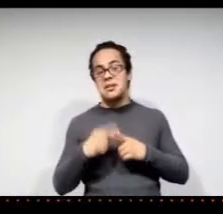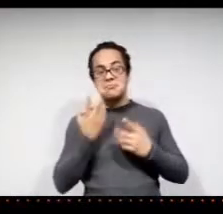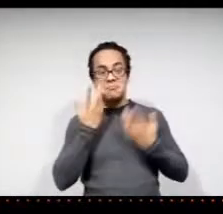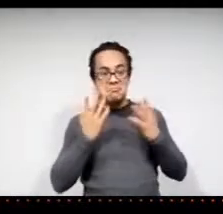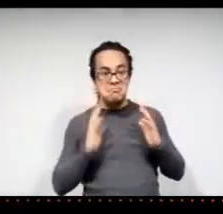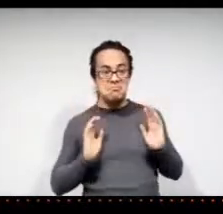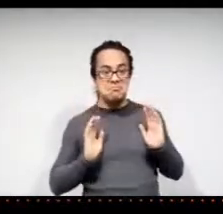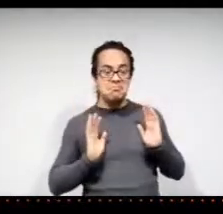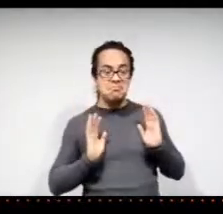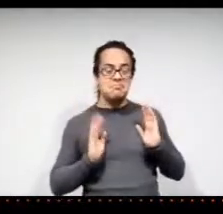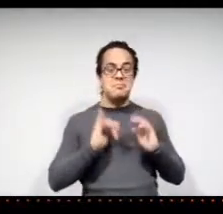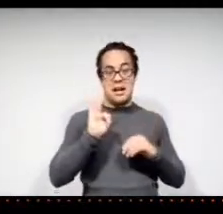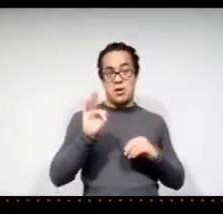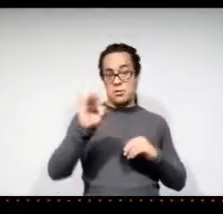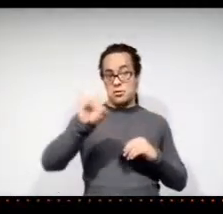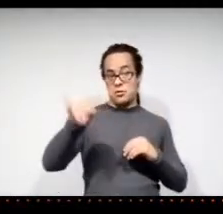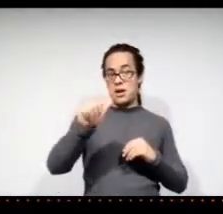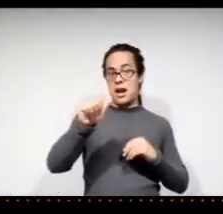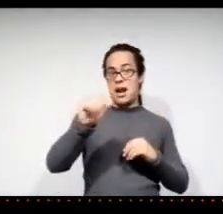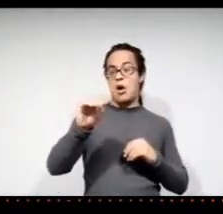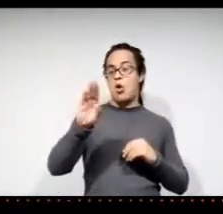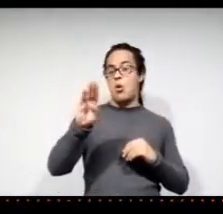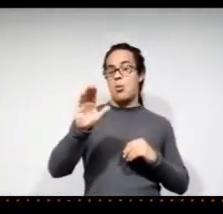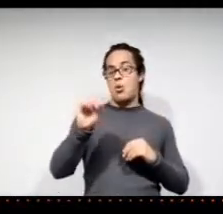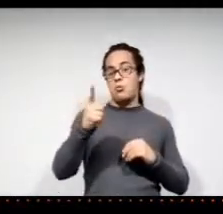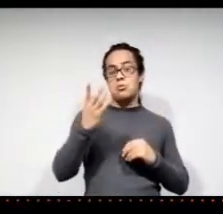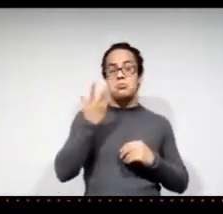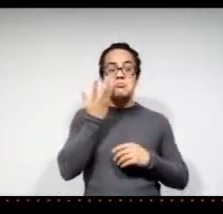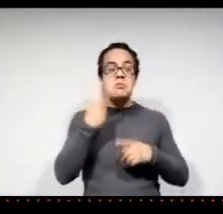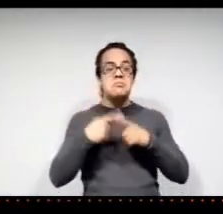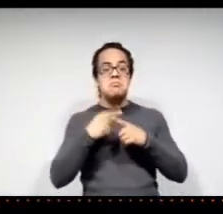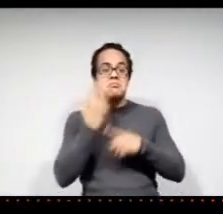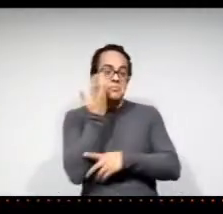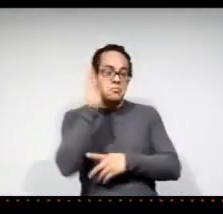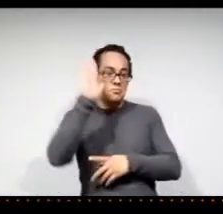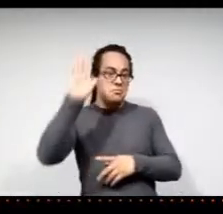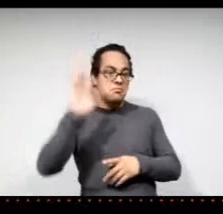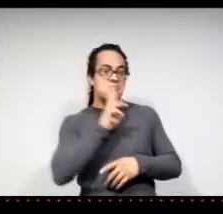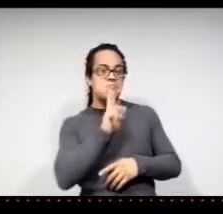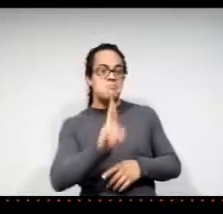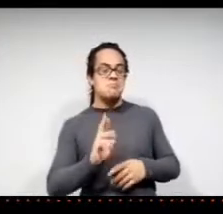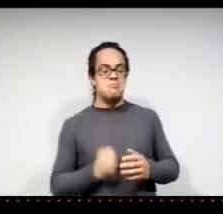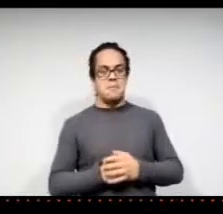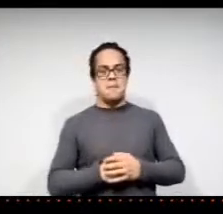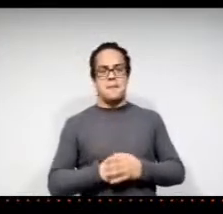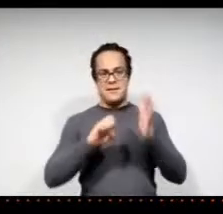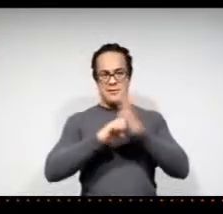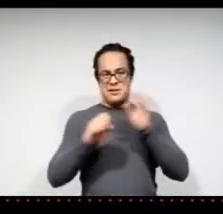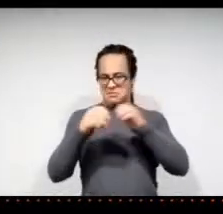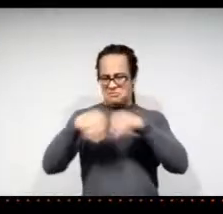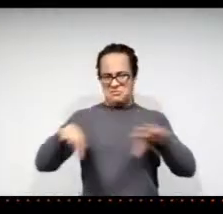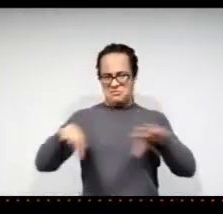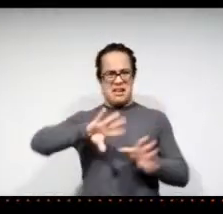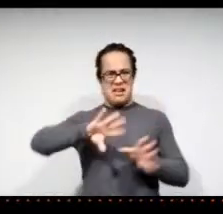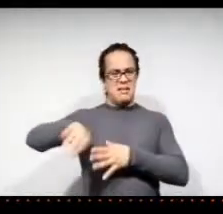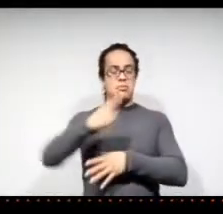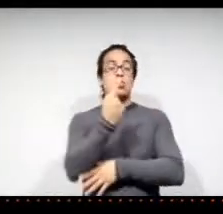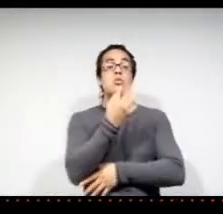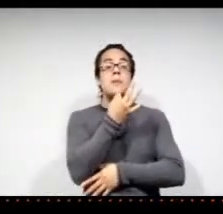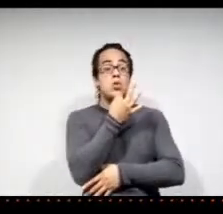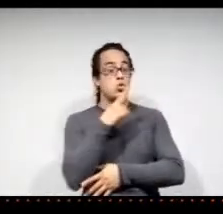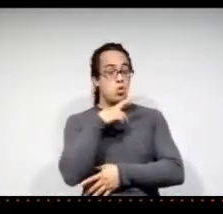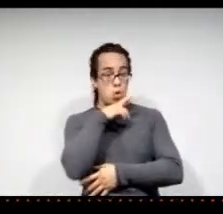pensado. Sí, queridos panelistas, ¿qué opinan? ¿Qué estaríamos dispuestos a dejar? En un minuto, díganos desde